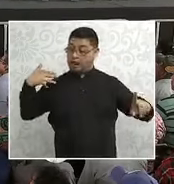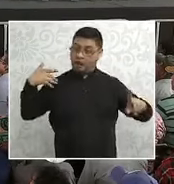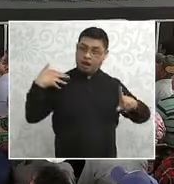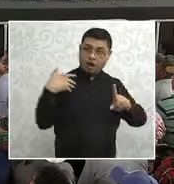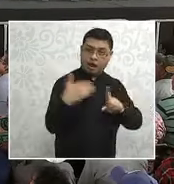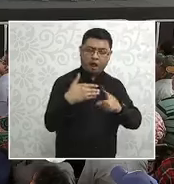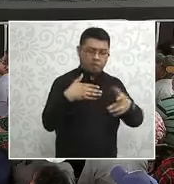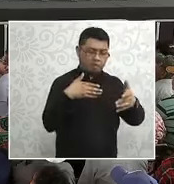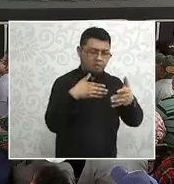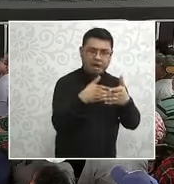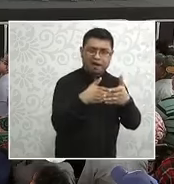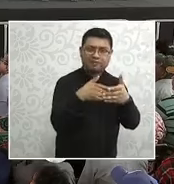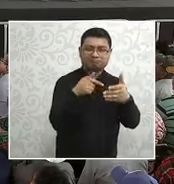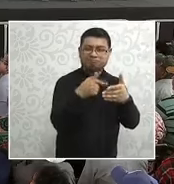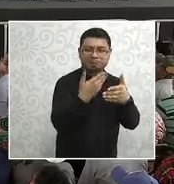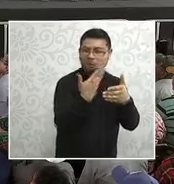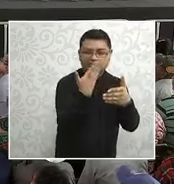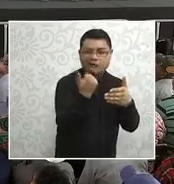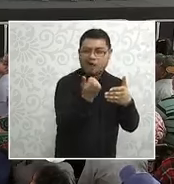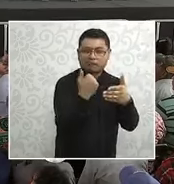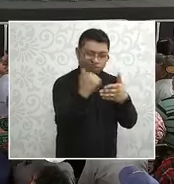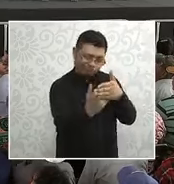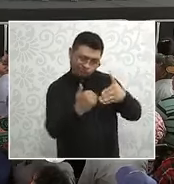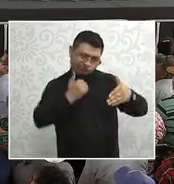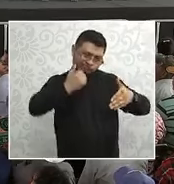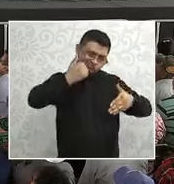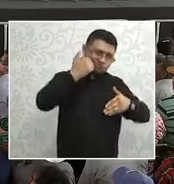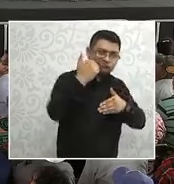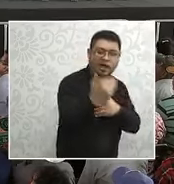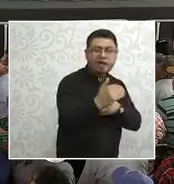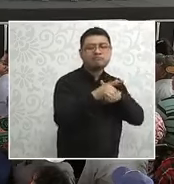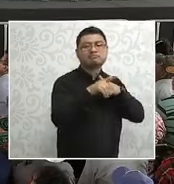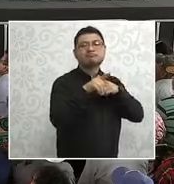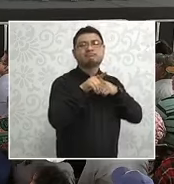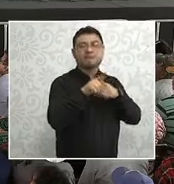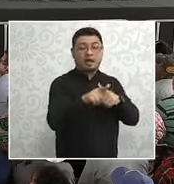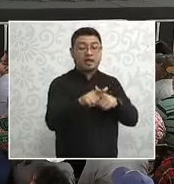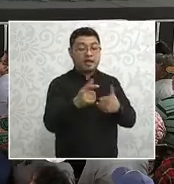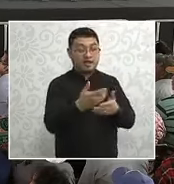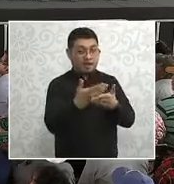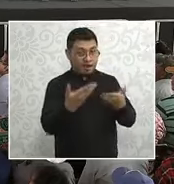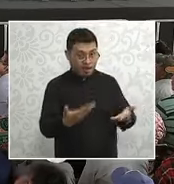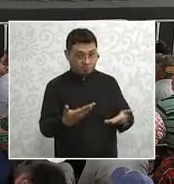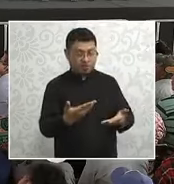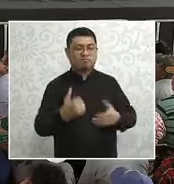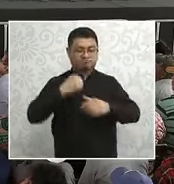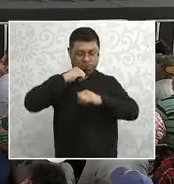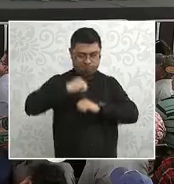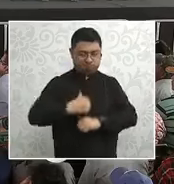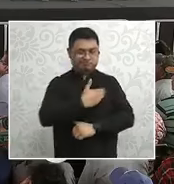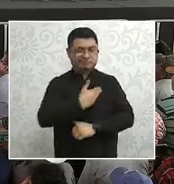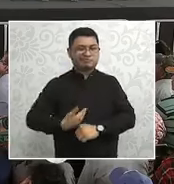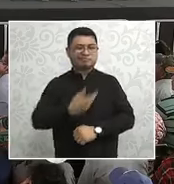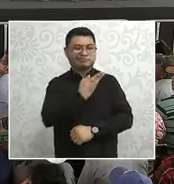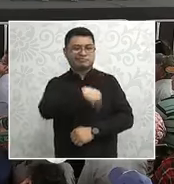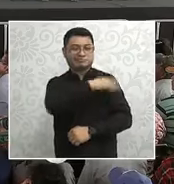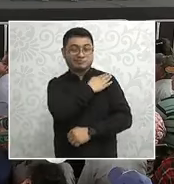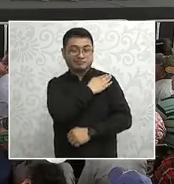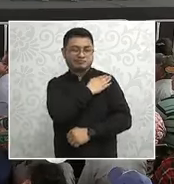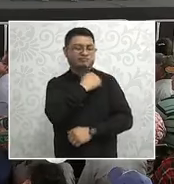transformación ni su segundo piso que lo encabeza nuestra presidenta la doora Claudia shena por eso